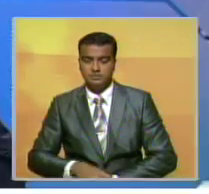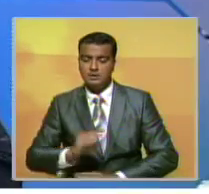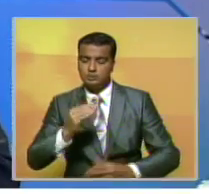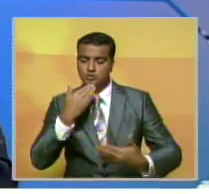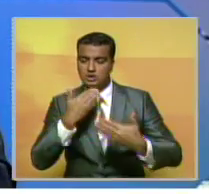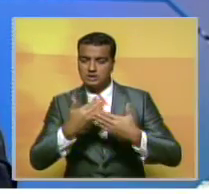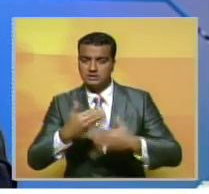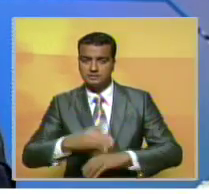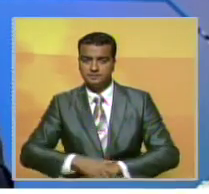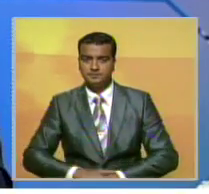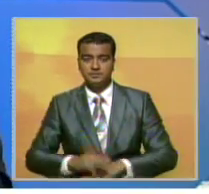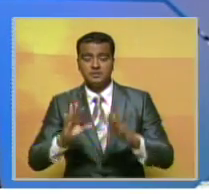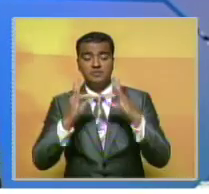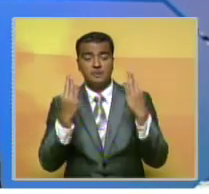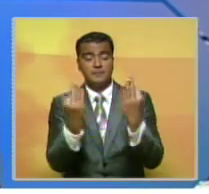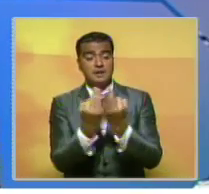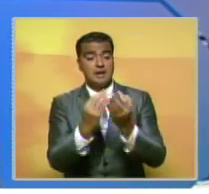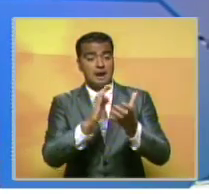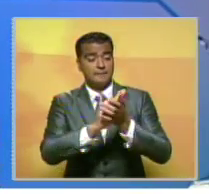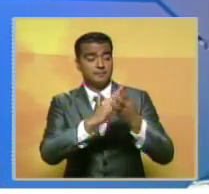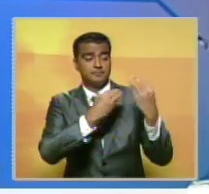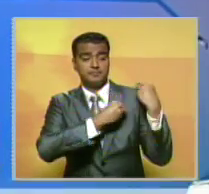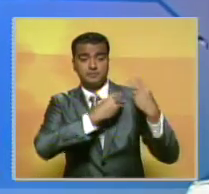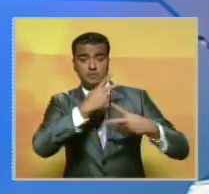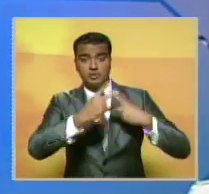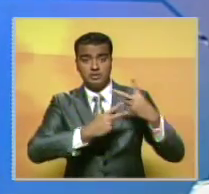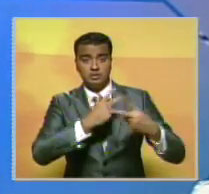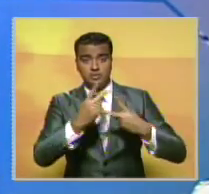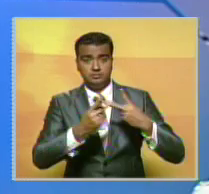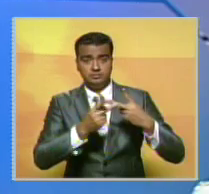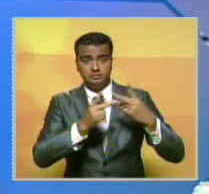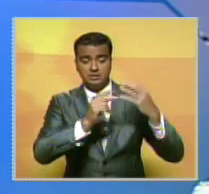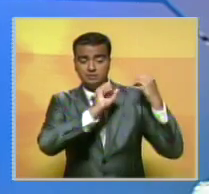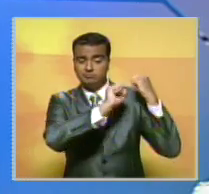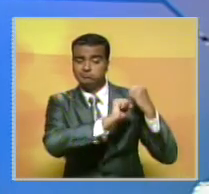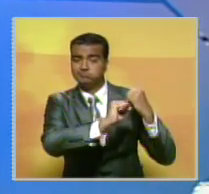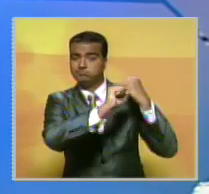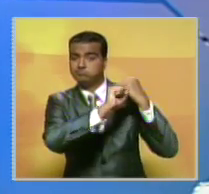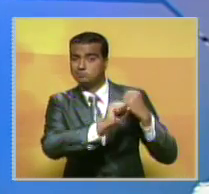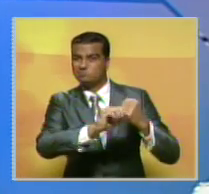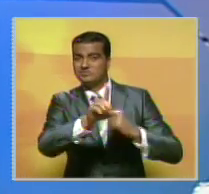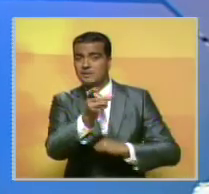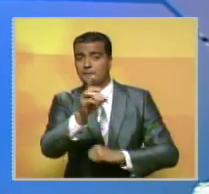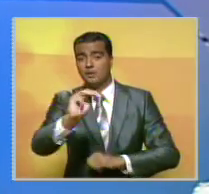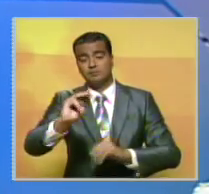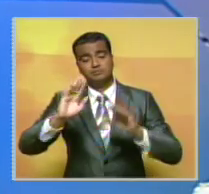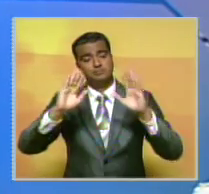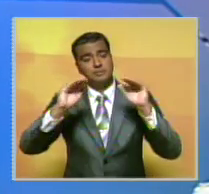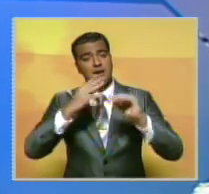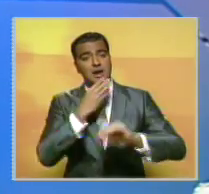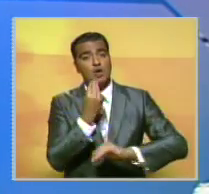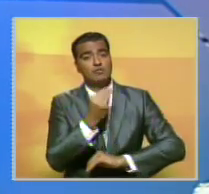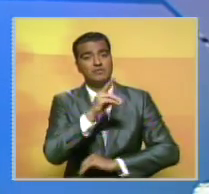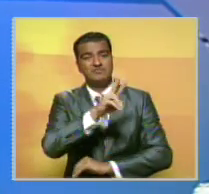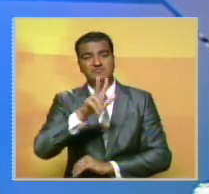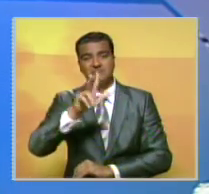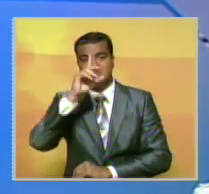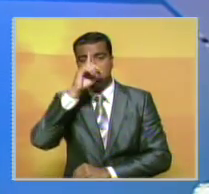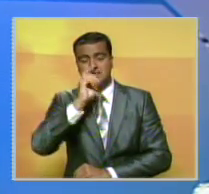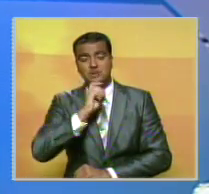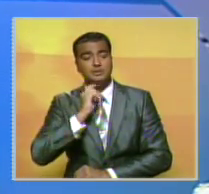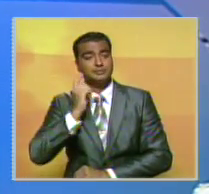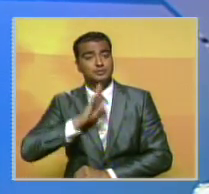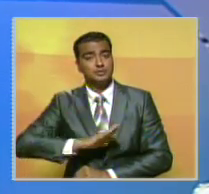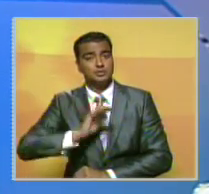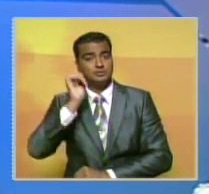Muchísimas gracias, Gustavo. Familiares, amigos y dirigentes políticos asistieron al sepelio de Geraldine Moreno para despedir a la joven de 23 años que